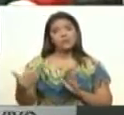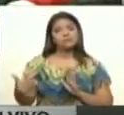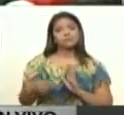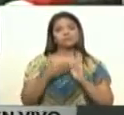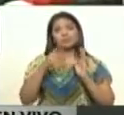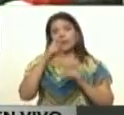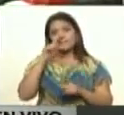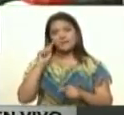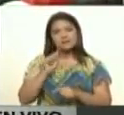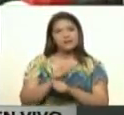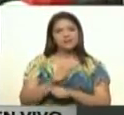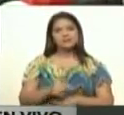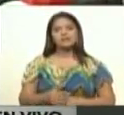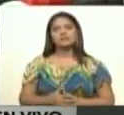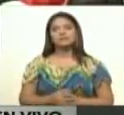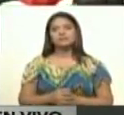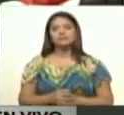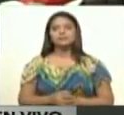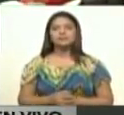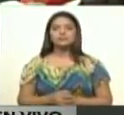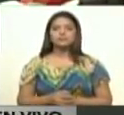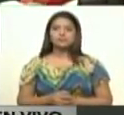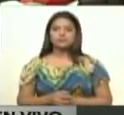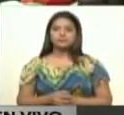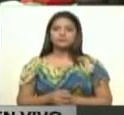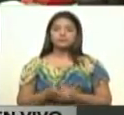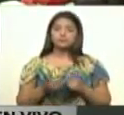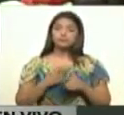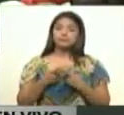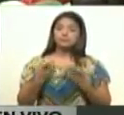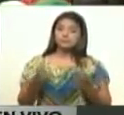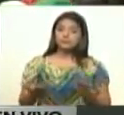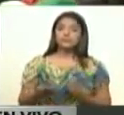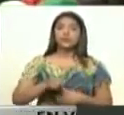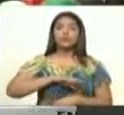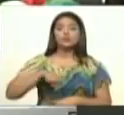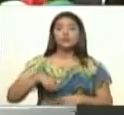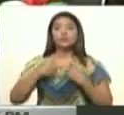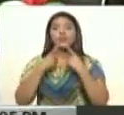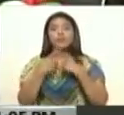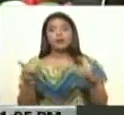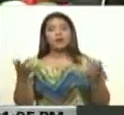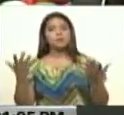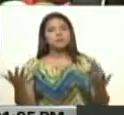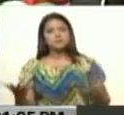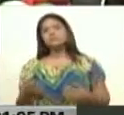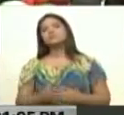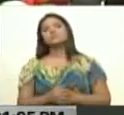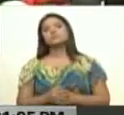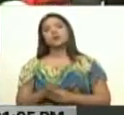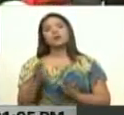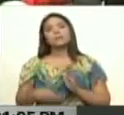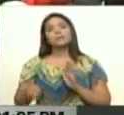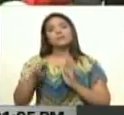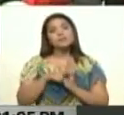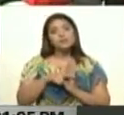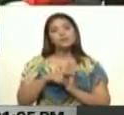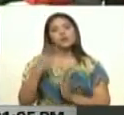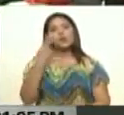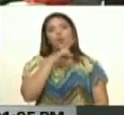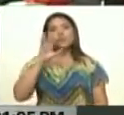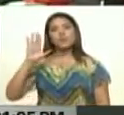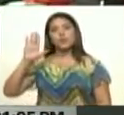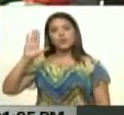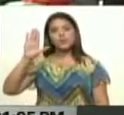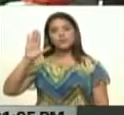y amenazas de la derecha fascista, y en tal sentido declaramos que ratificamos nuestro